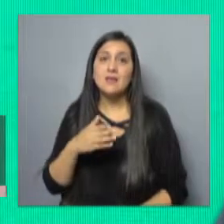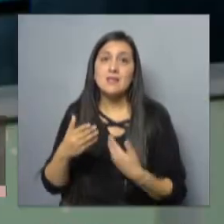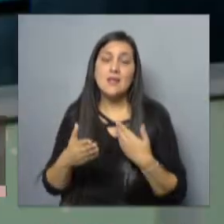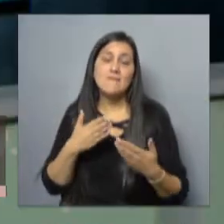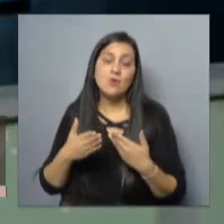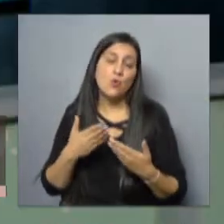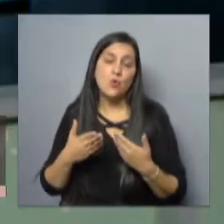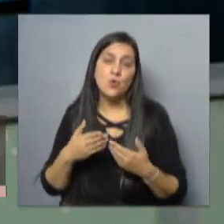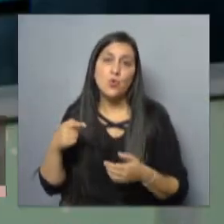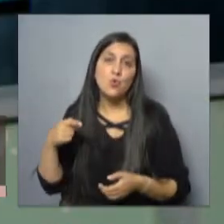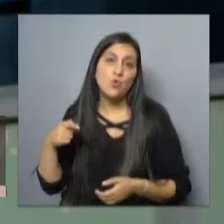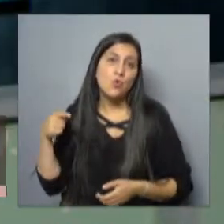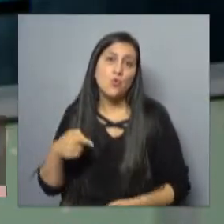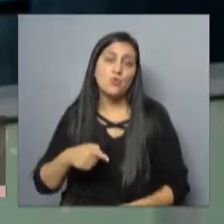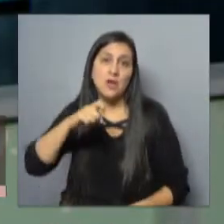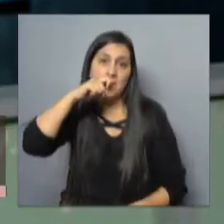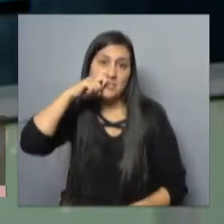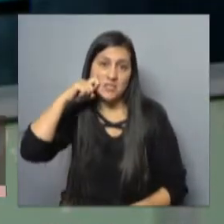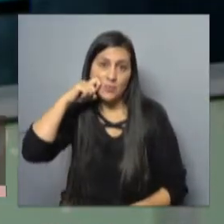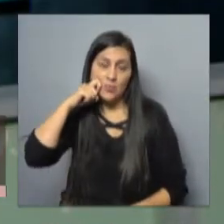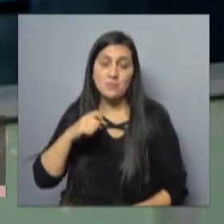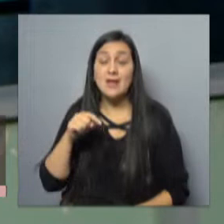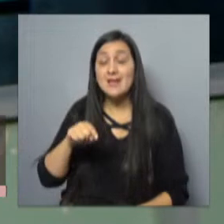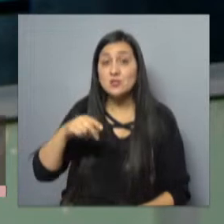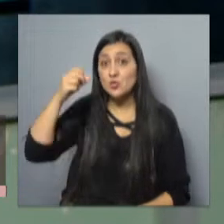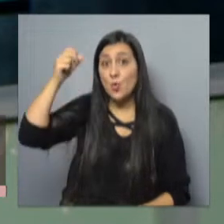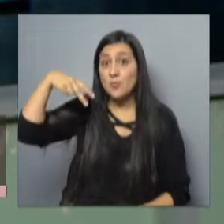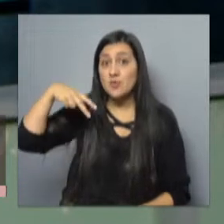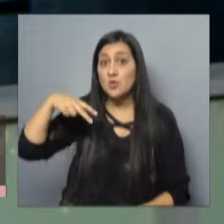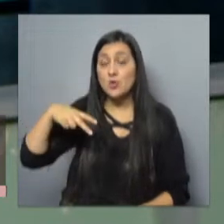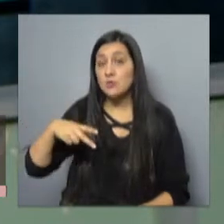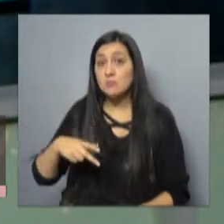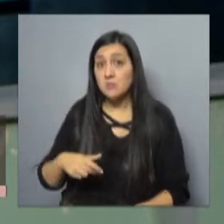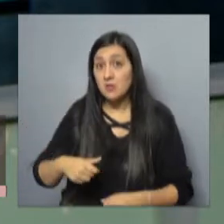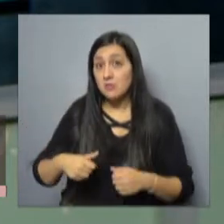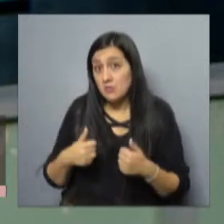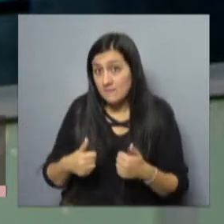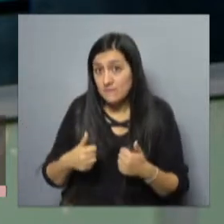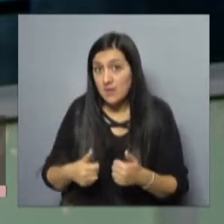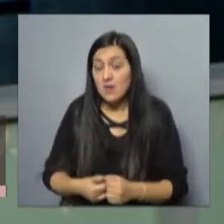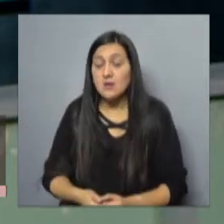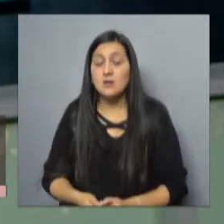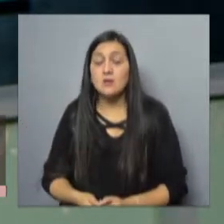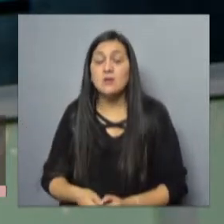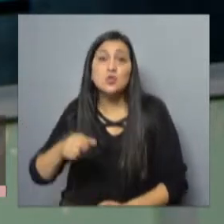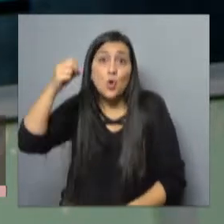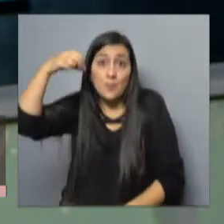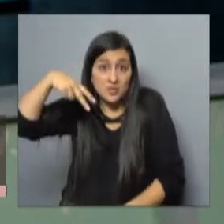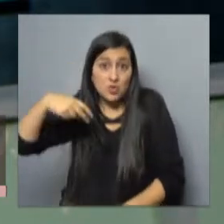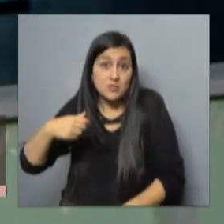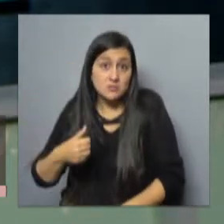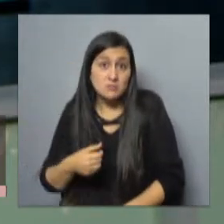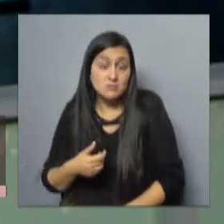exactamente si son punto de vista absolutamente legítimos son puntos de vista además que